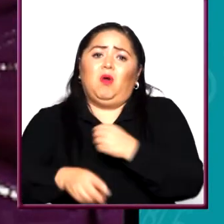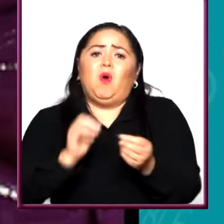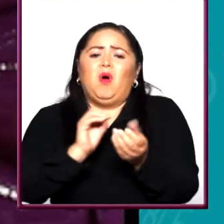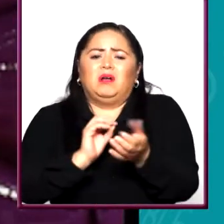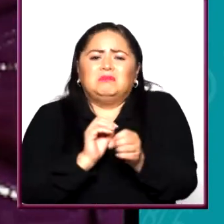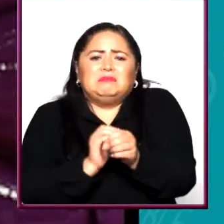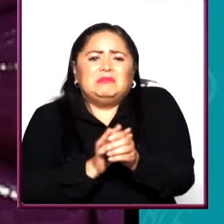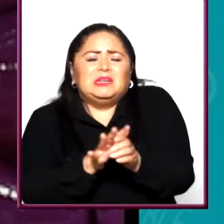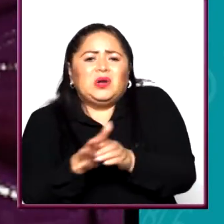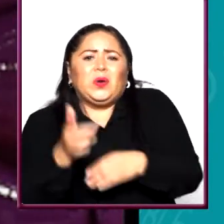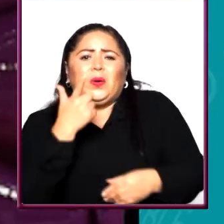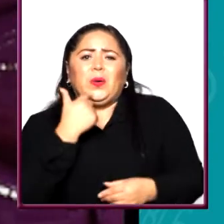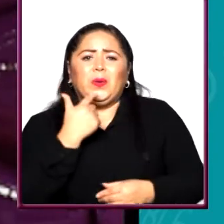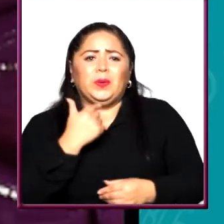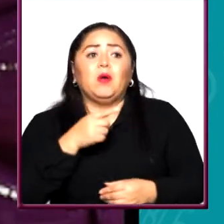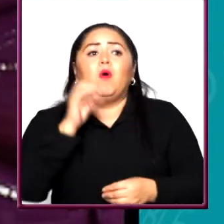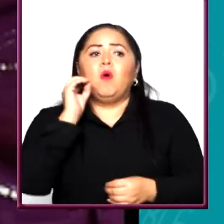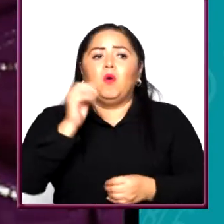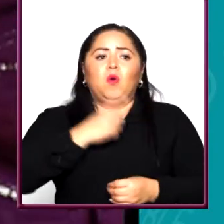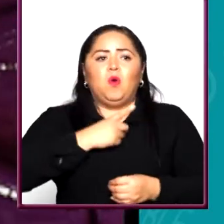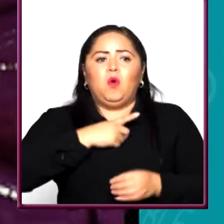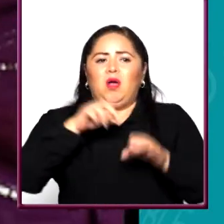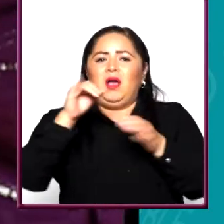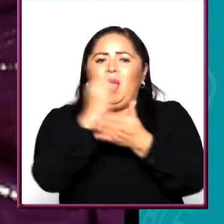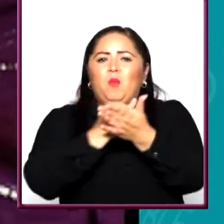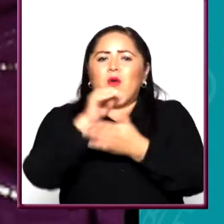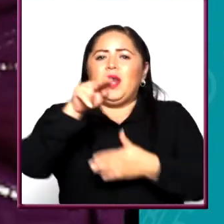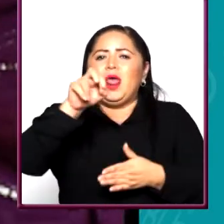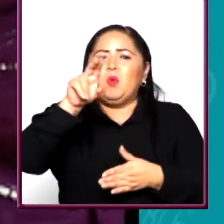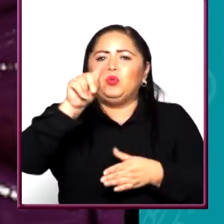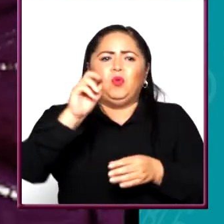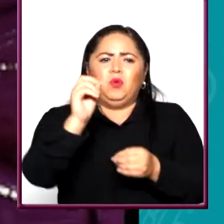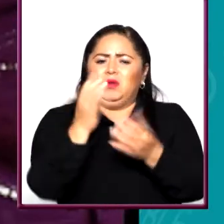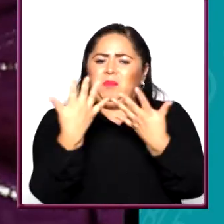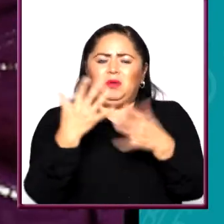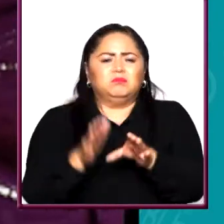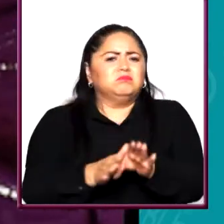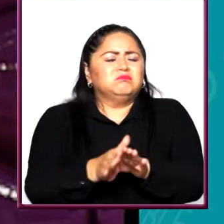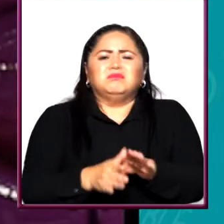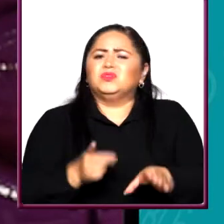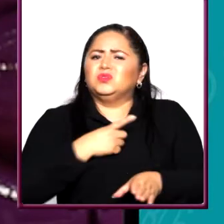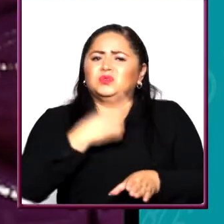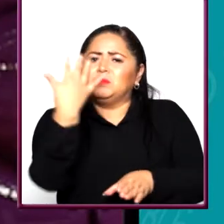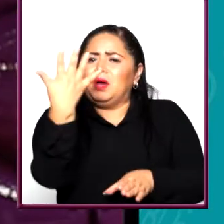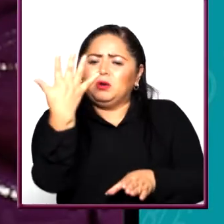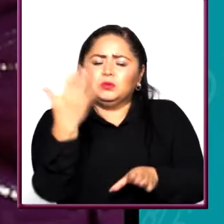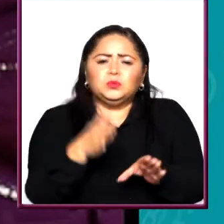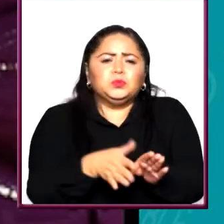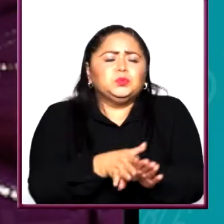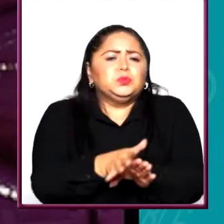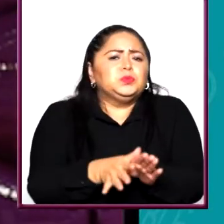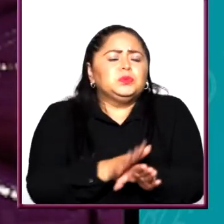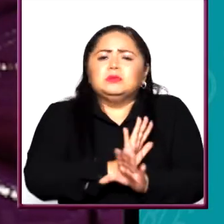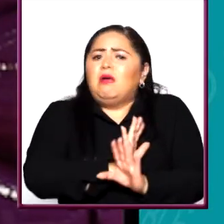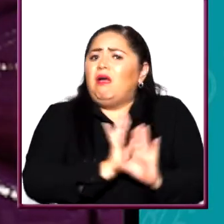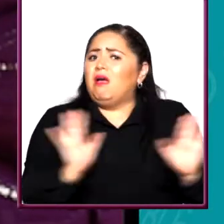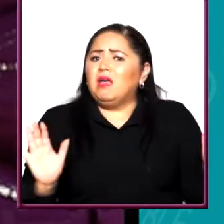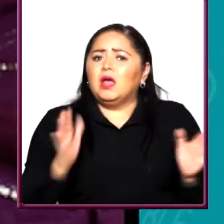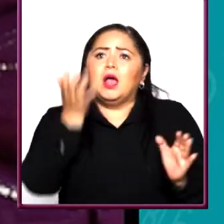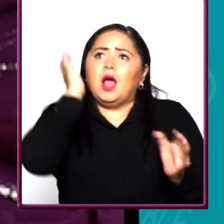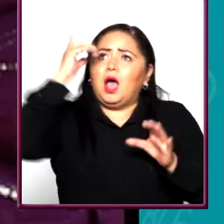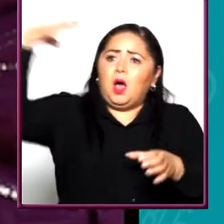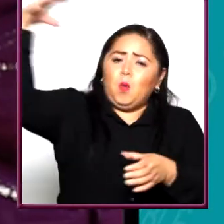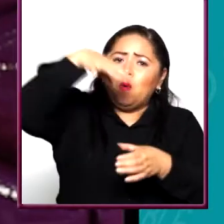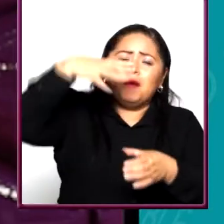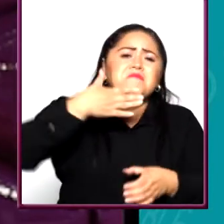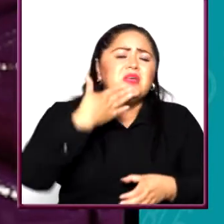irritarte. Con un jabón neutro y tu mano es más que suficiente. solo pasa tus dedos con suavidad por los pliegues,